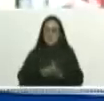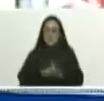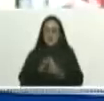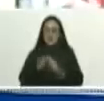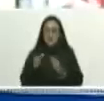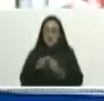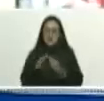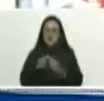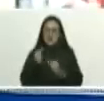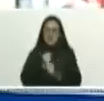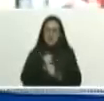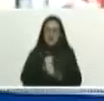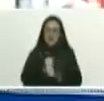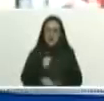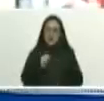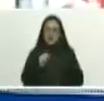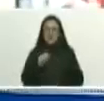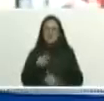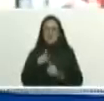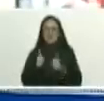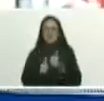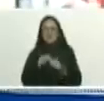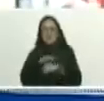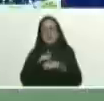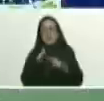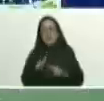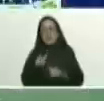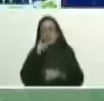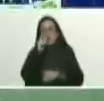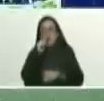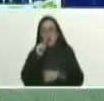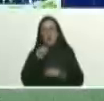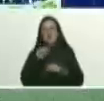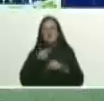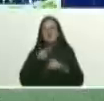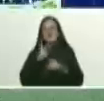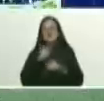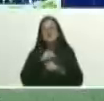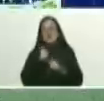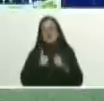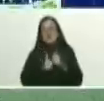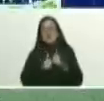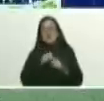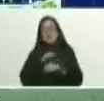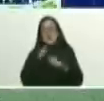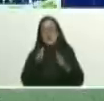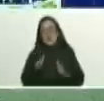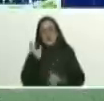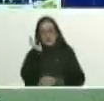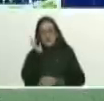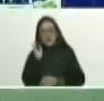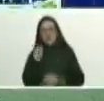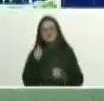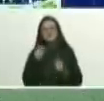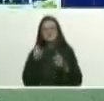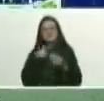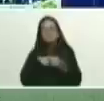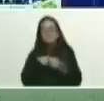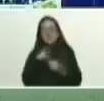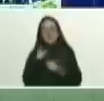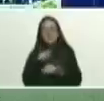todos sus equipos de trabajo, viceministros, viceministras, a todos los entes nacionales, regionales,